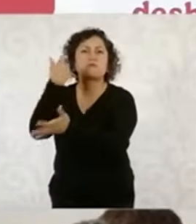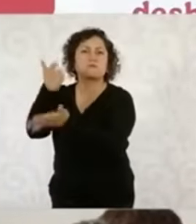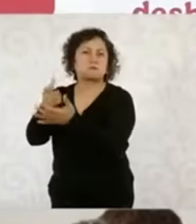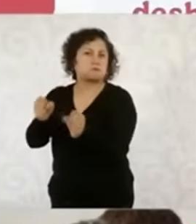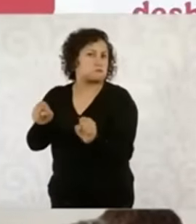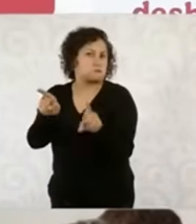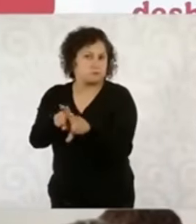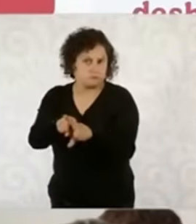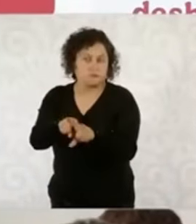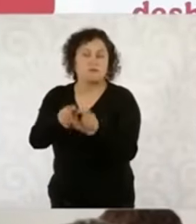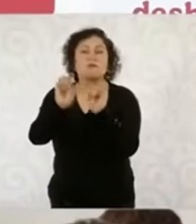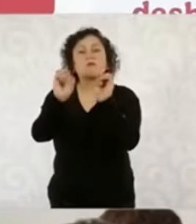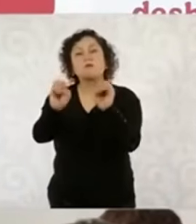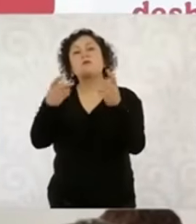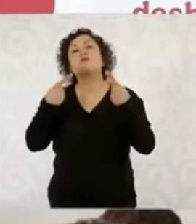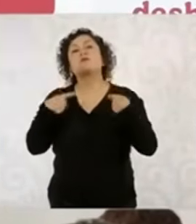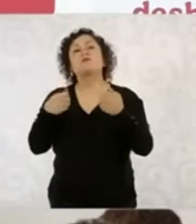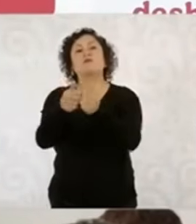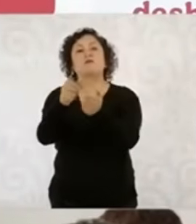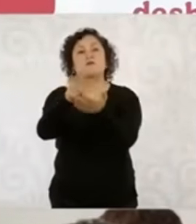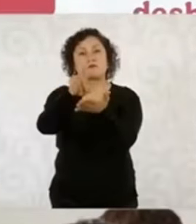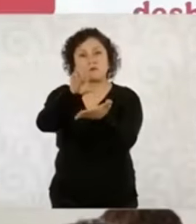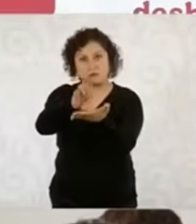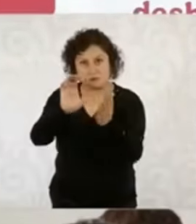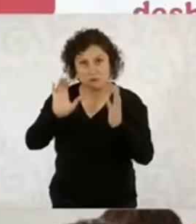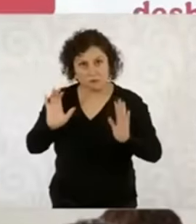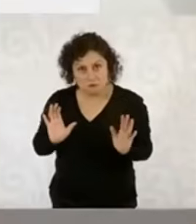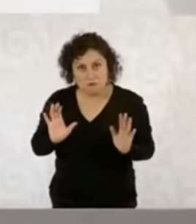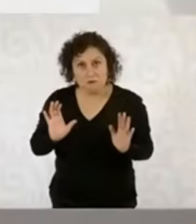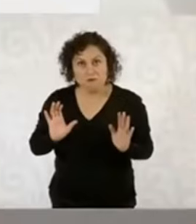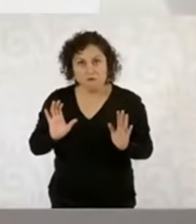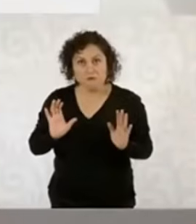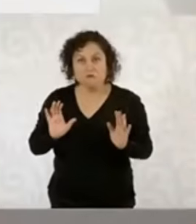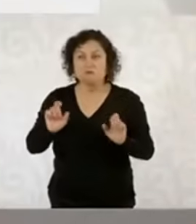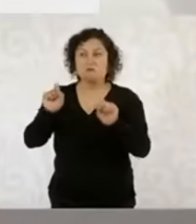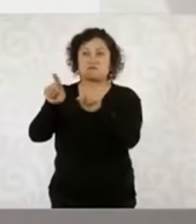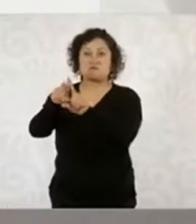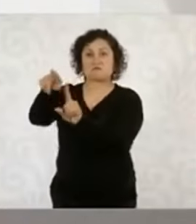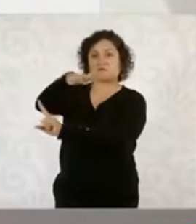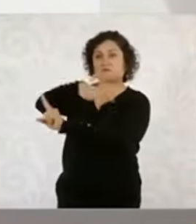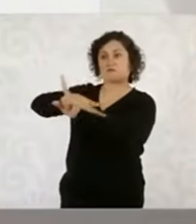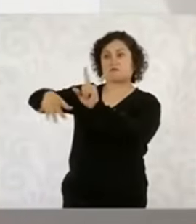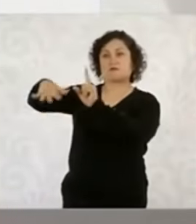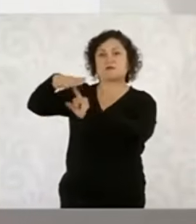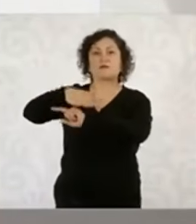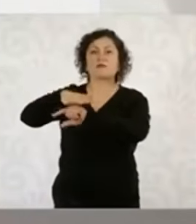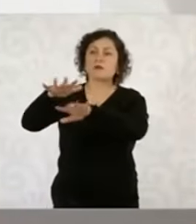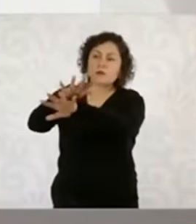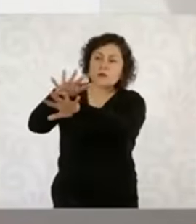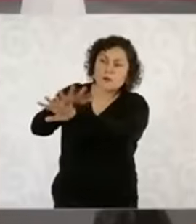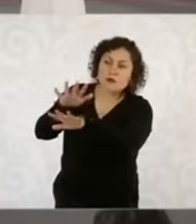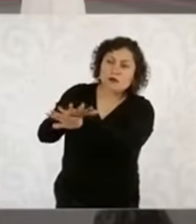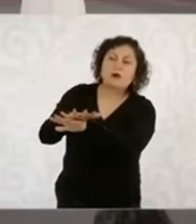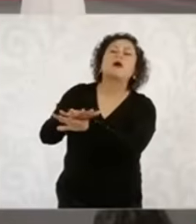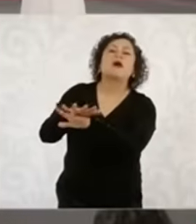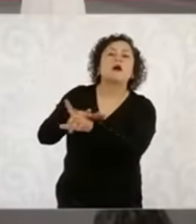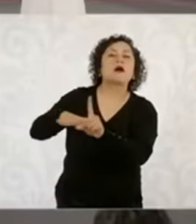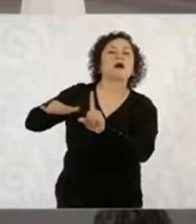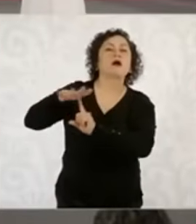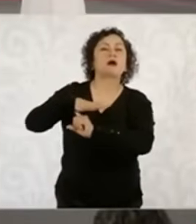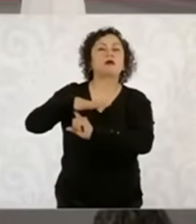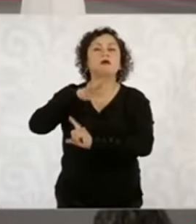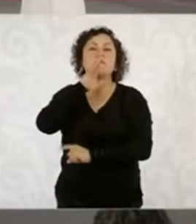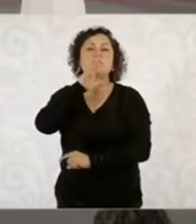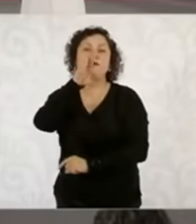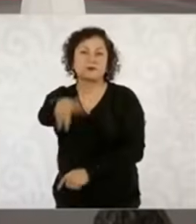discapacidad y cambiarles el aspecto a las ciudades donde están estas viviendas. Este es el reporte. La que